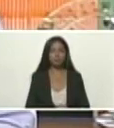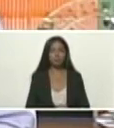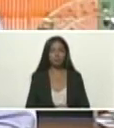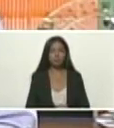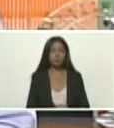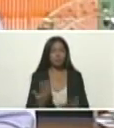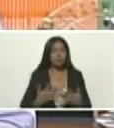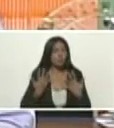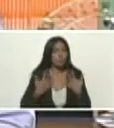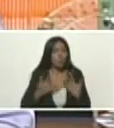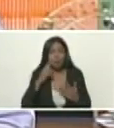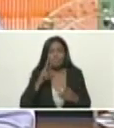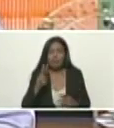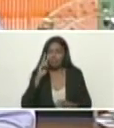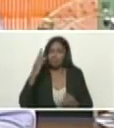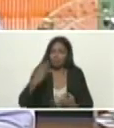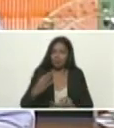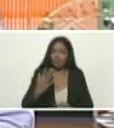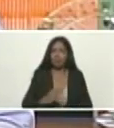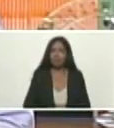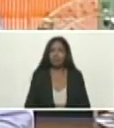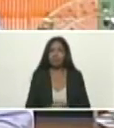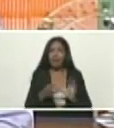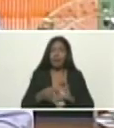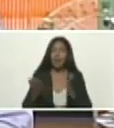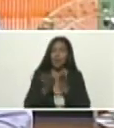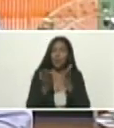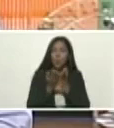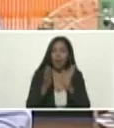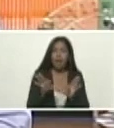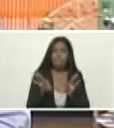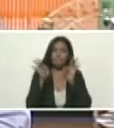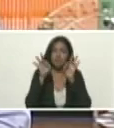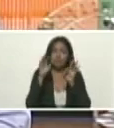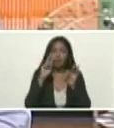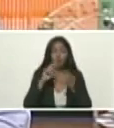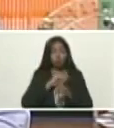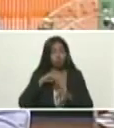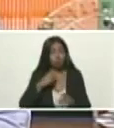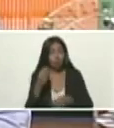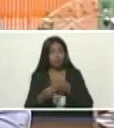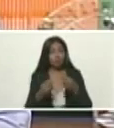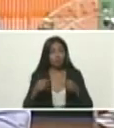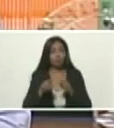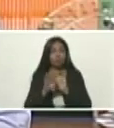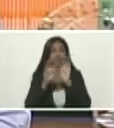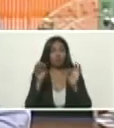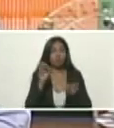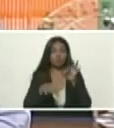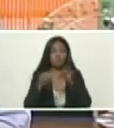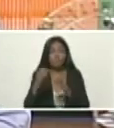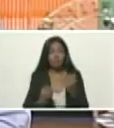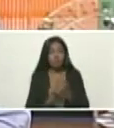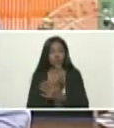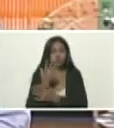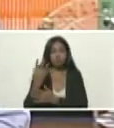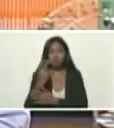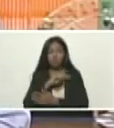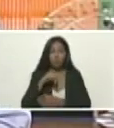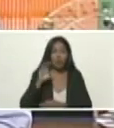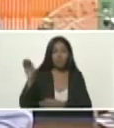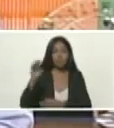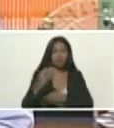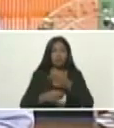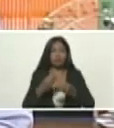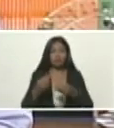Emoción grande cuando uno los ve en esta unidad educativa especial. Así tenemos que sembrar y florecer la patria de